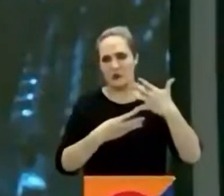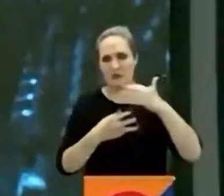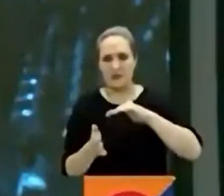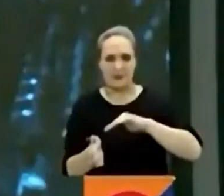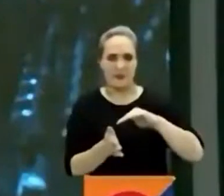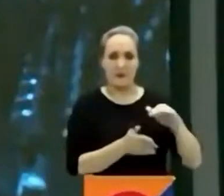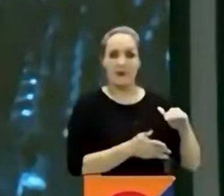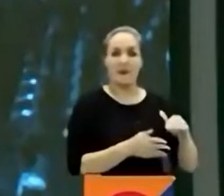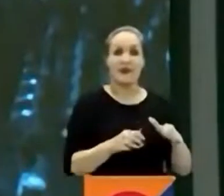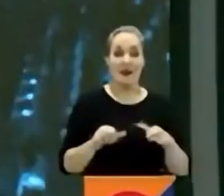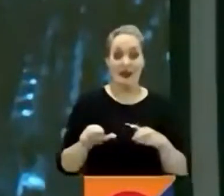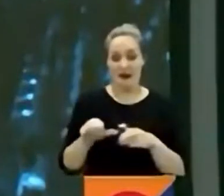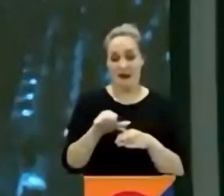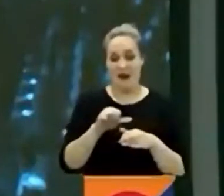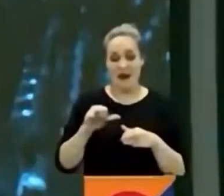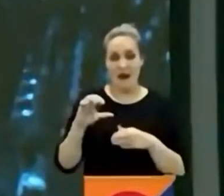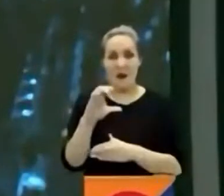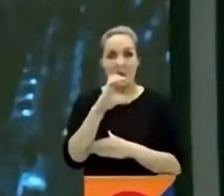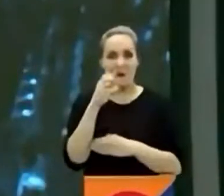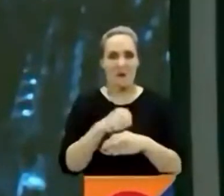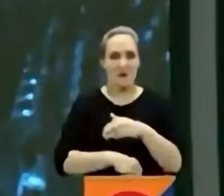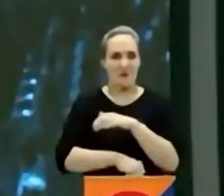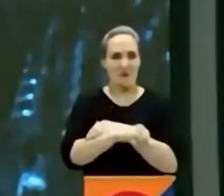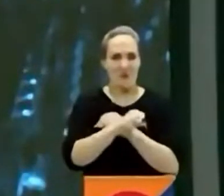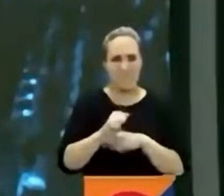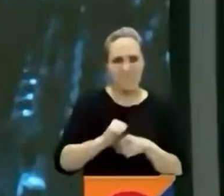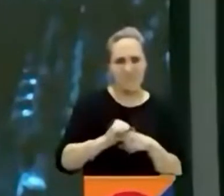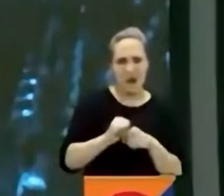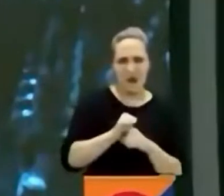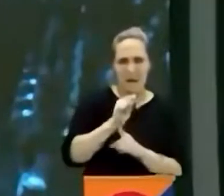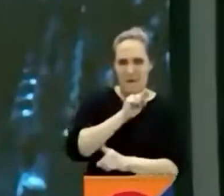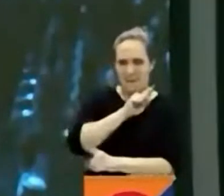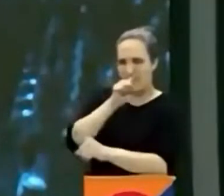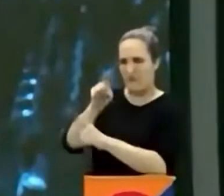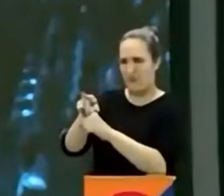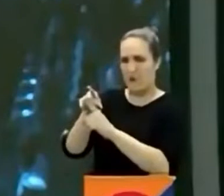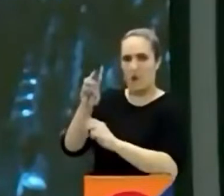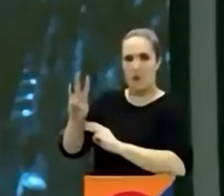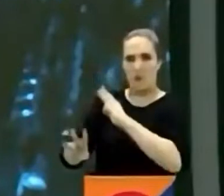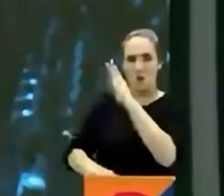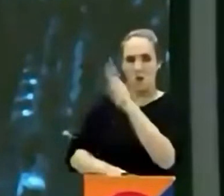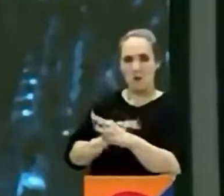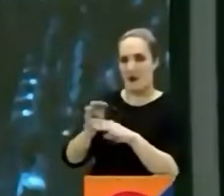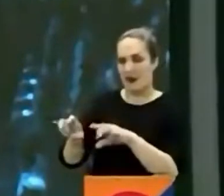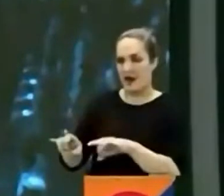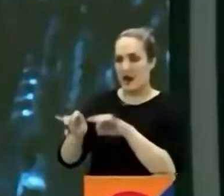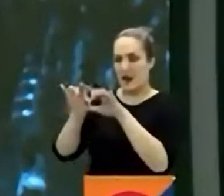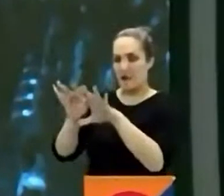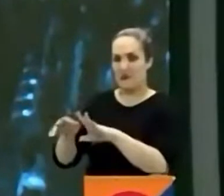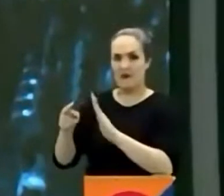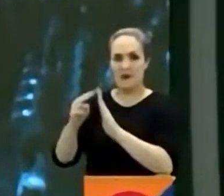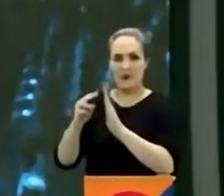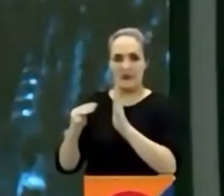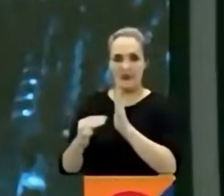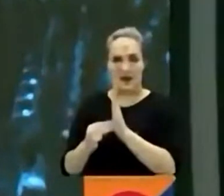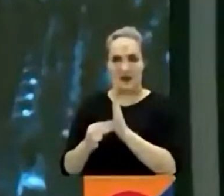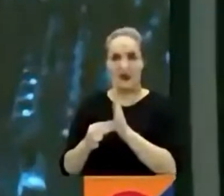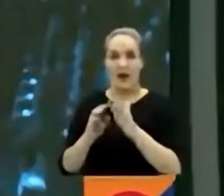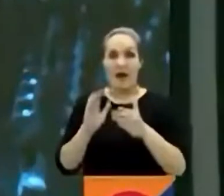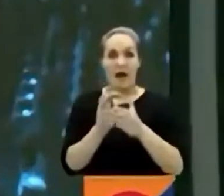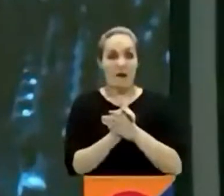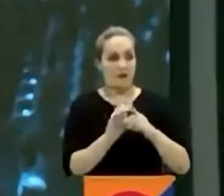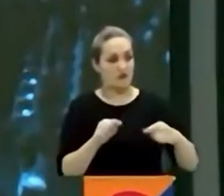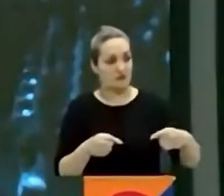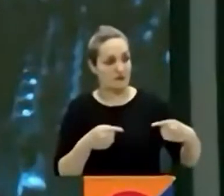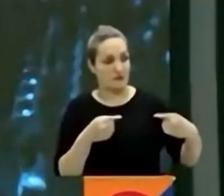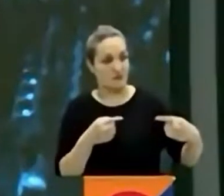Colombia femenina de fútbol empieza su preparación para el Mundial de Australia y Nueva Zelanda, con 2 partidos amistosos ante Costa Rica en Cali.